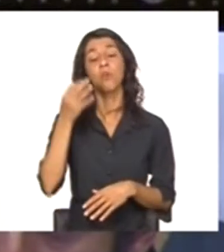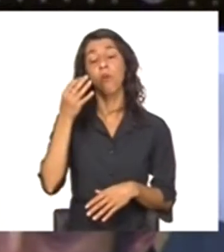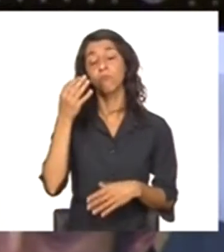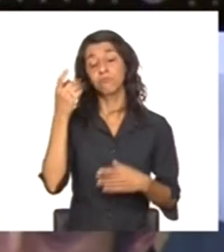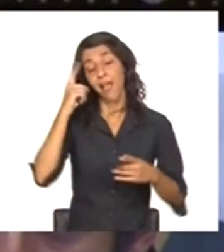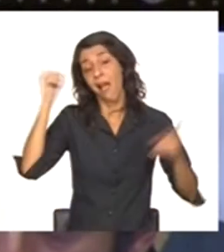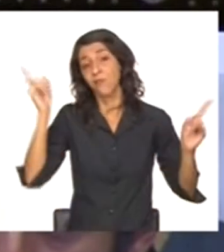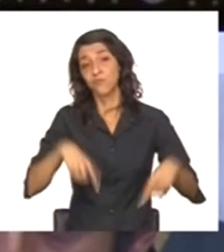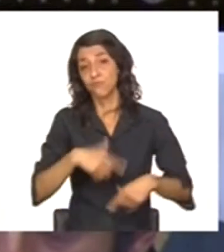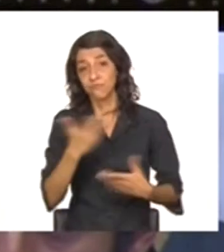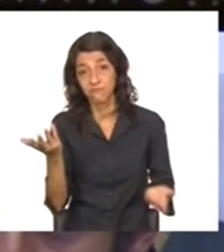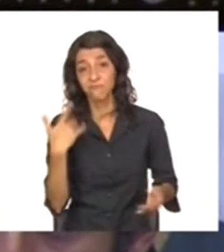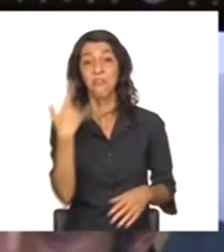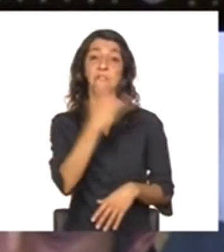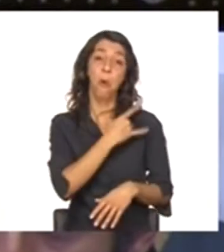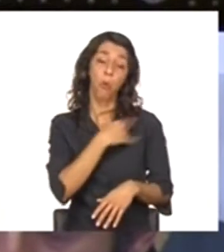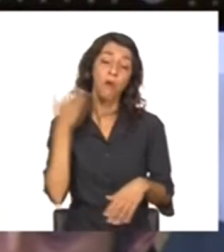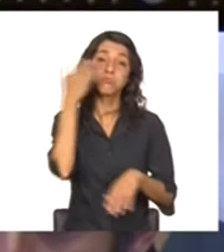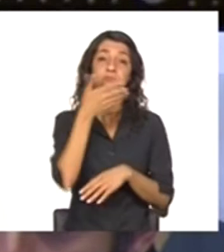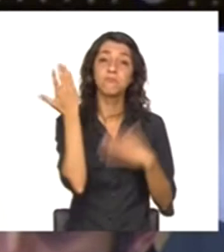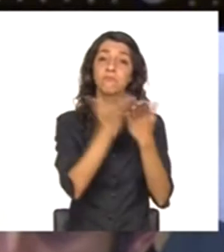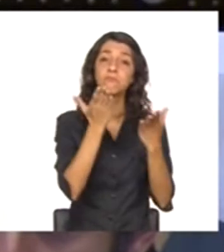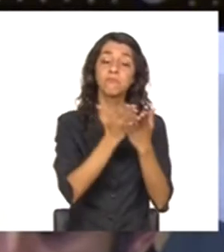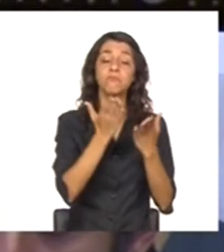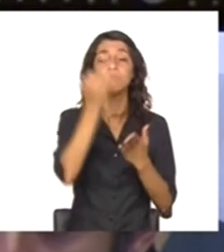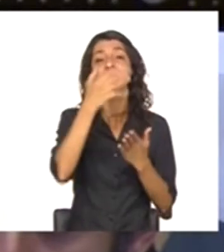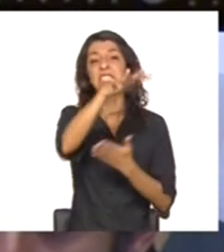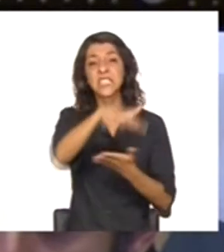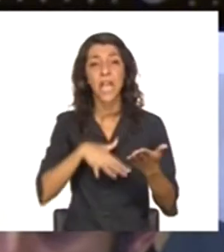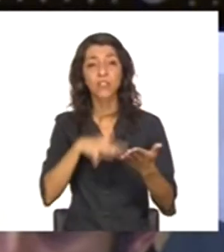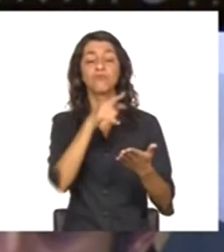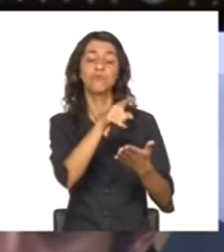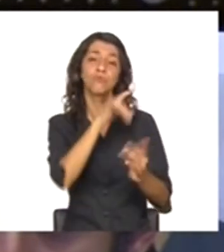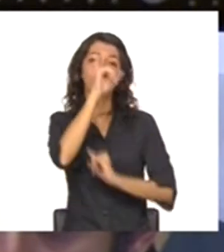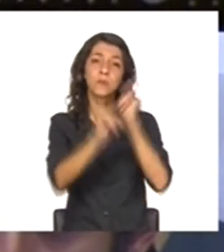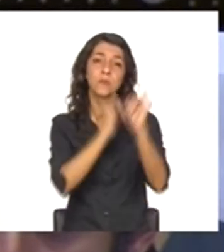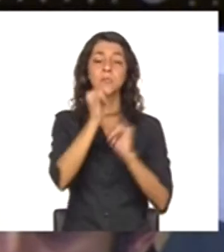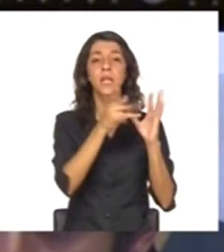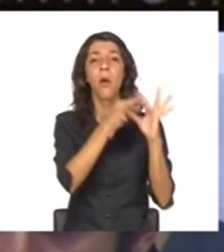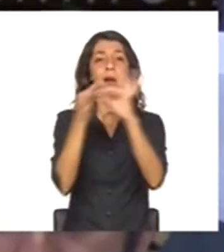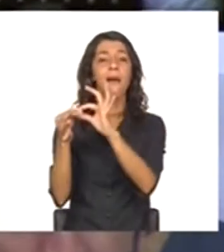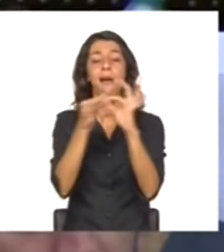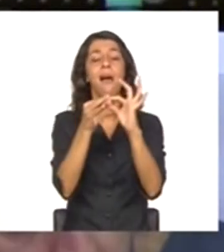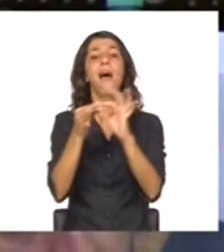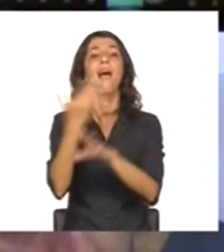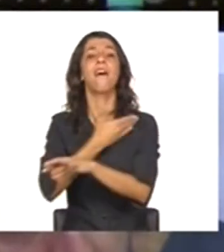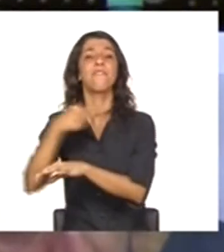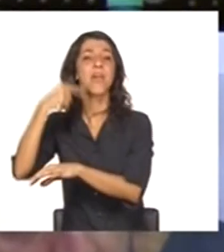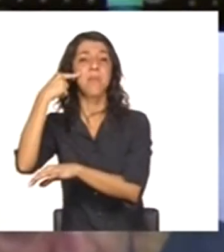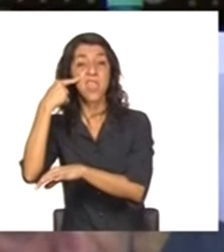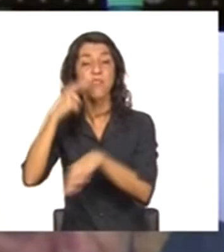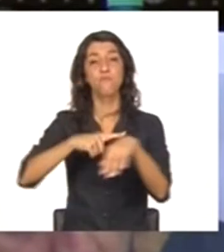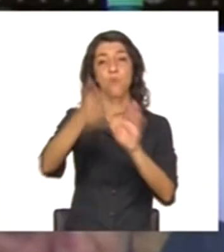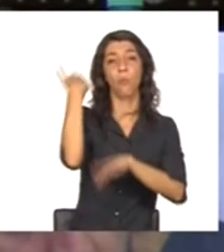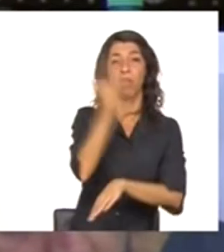un texto en el cual se analizaba la relación del FMI con Argentina durante el gobierno de la Rúa, en la facultad,